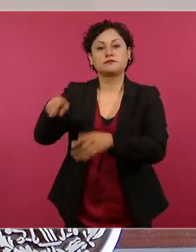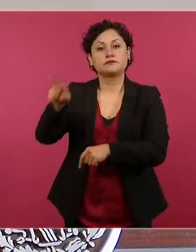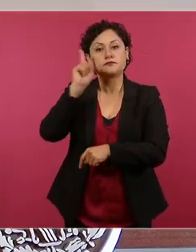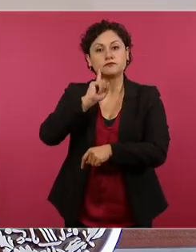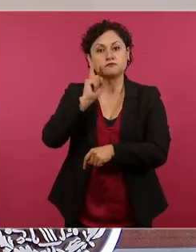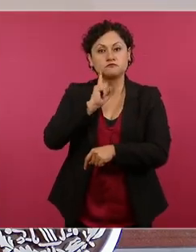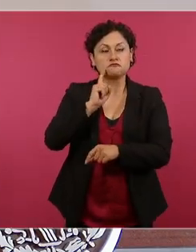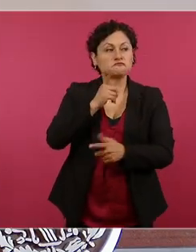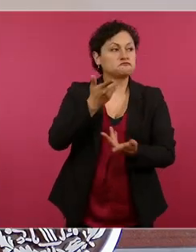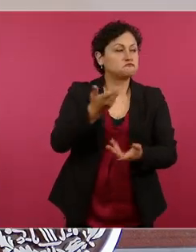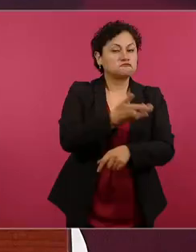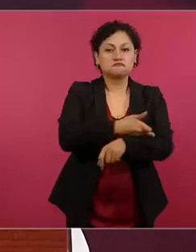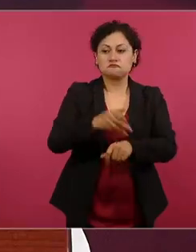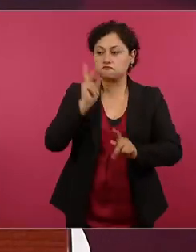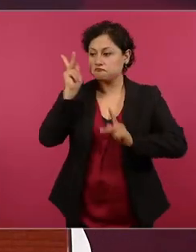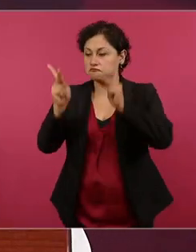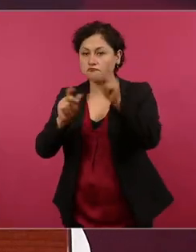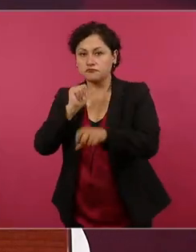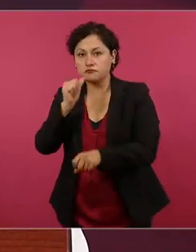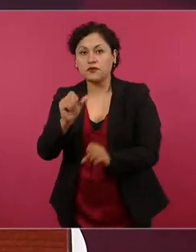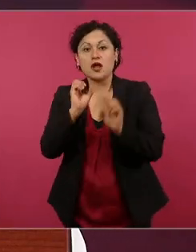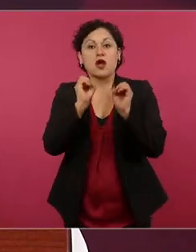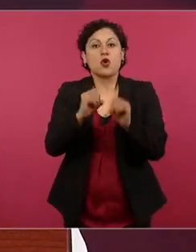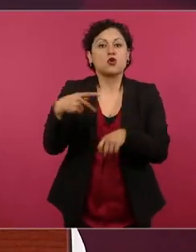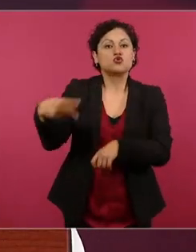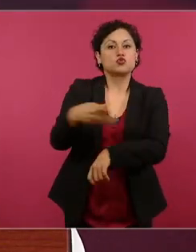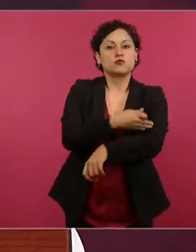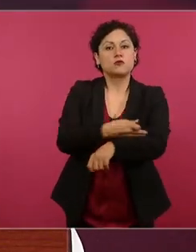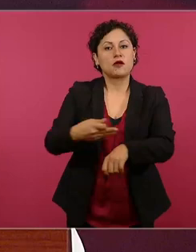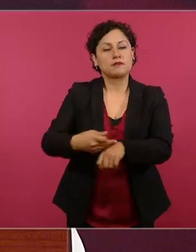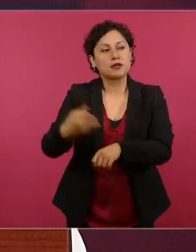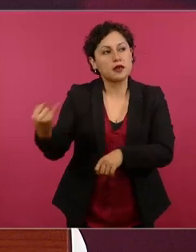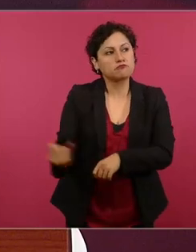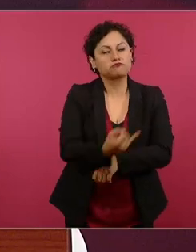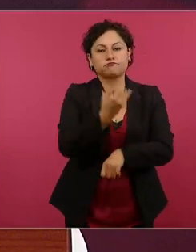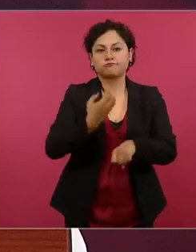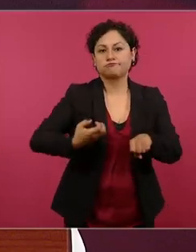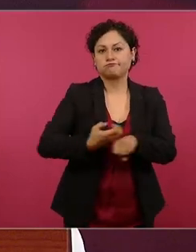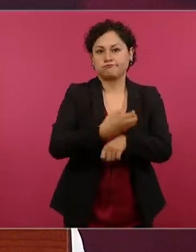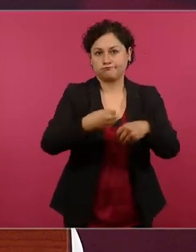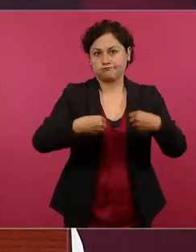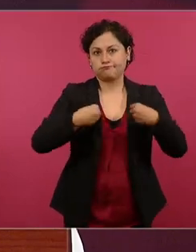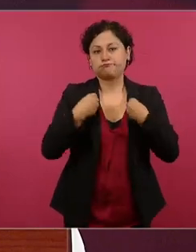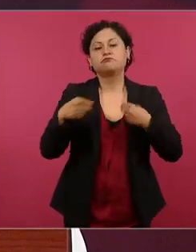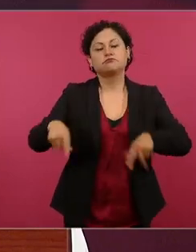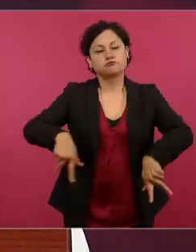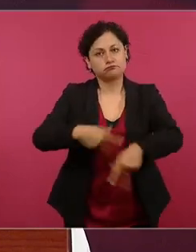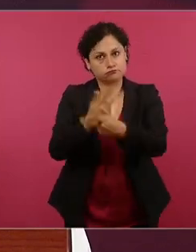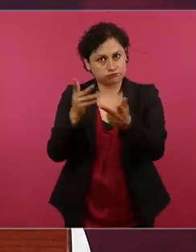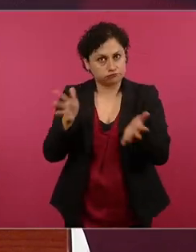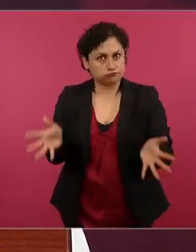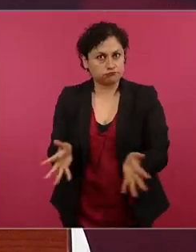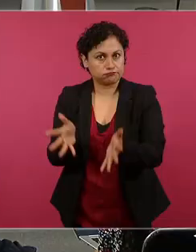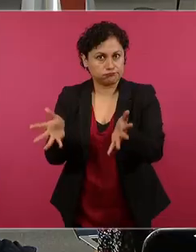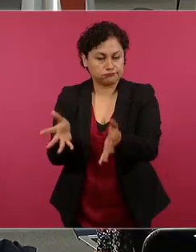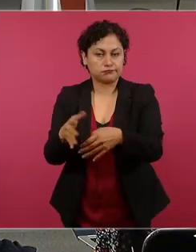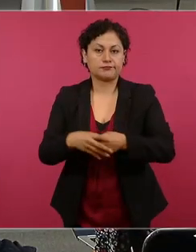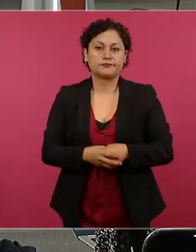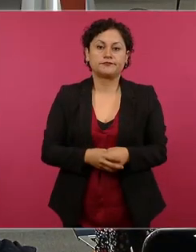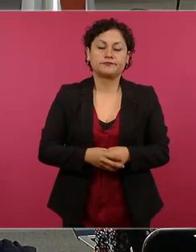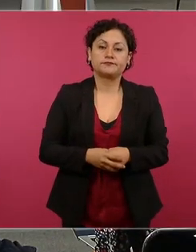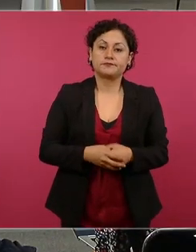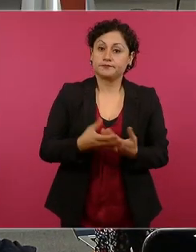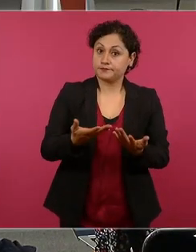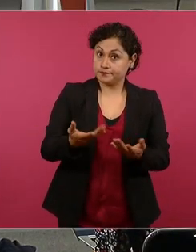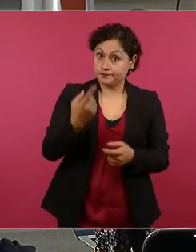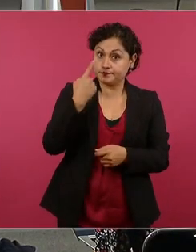visita o cuyos familiares viven en otros estados de la República. Hay que decir que se han